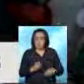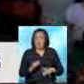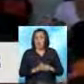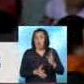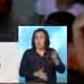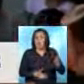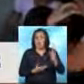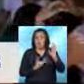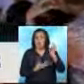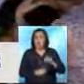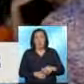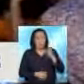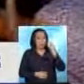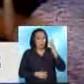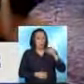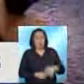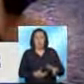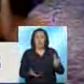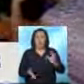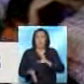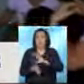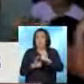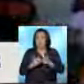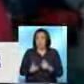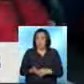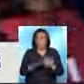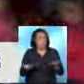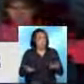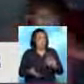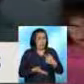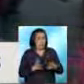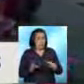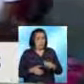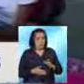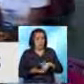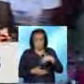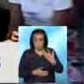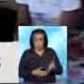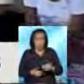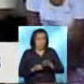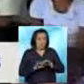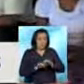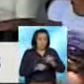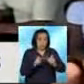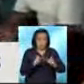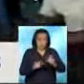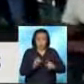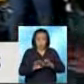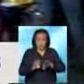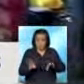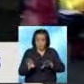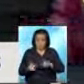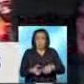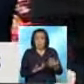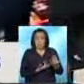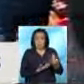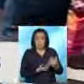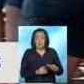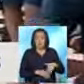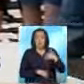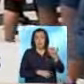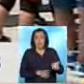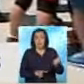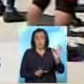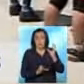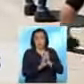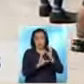saliendo a Piura, a Chiclayo, a Cajamarca. Lo que hacen es, luego de clasificarlos, ellas esperan aquí y luego abordan los buses